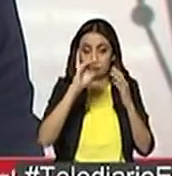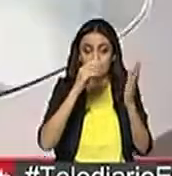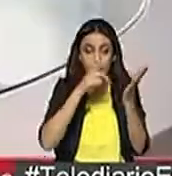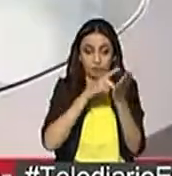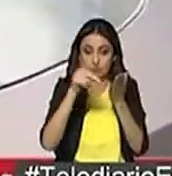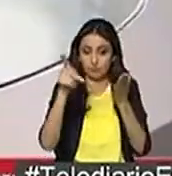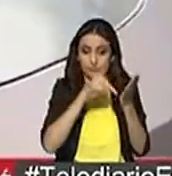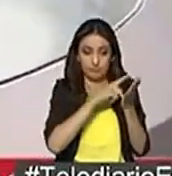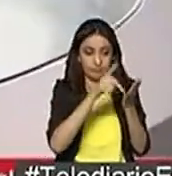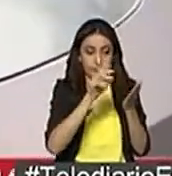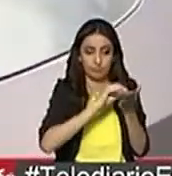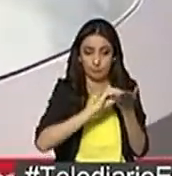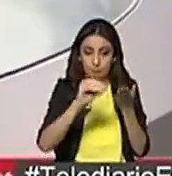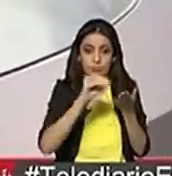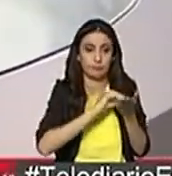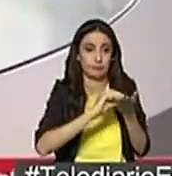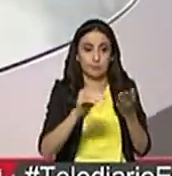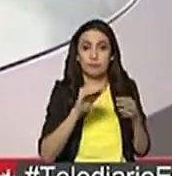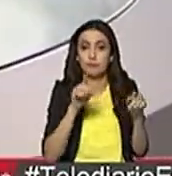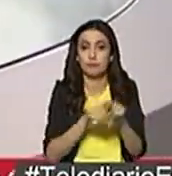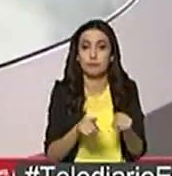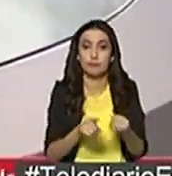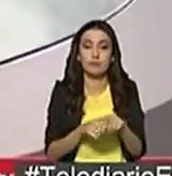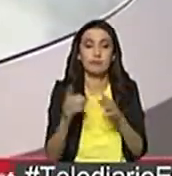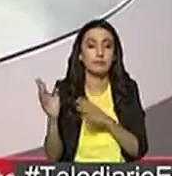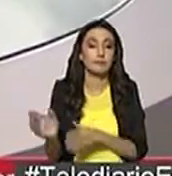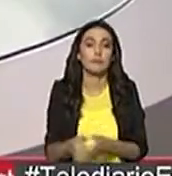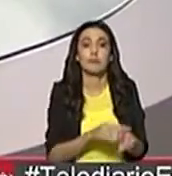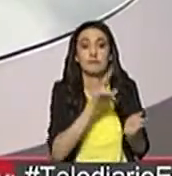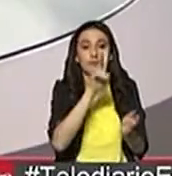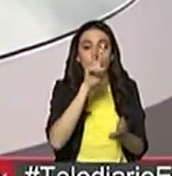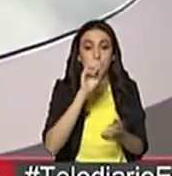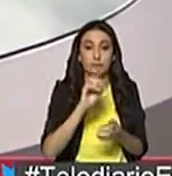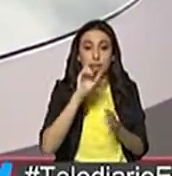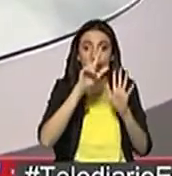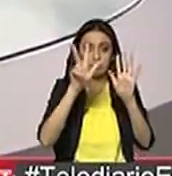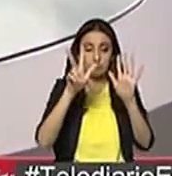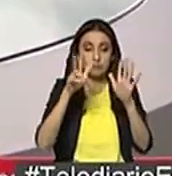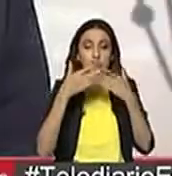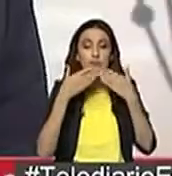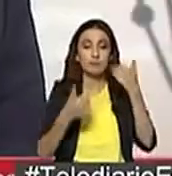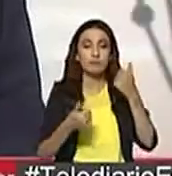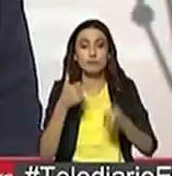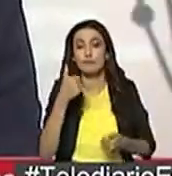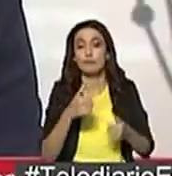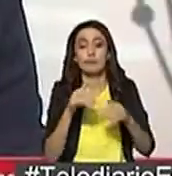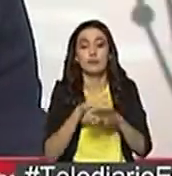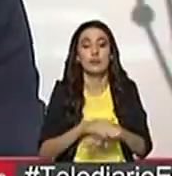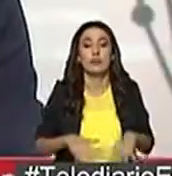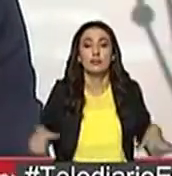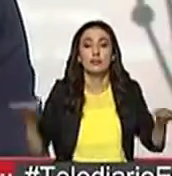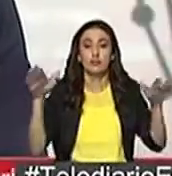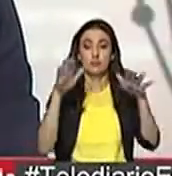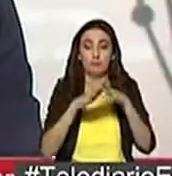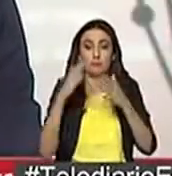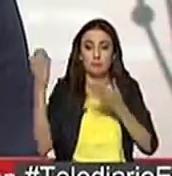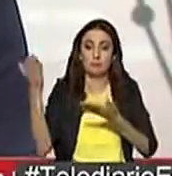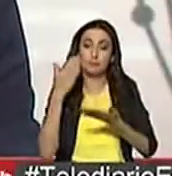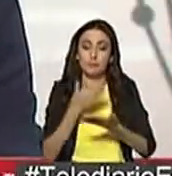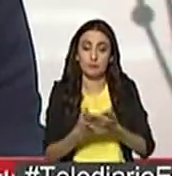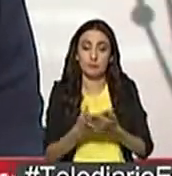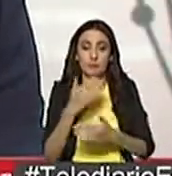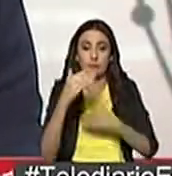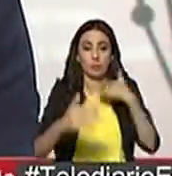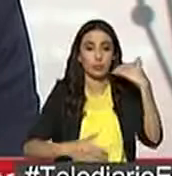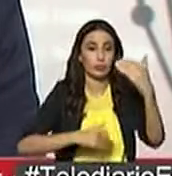años. Recordemos que el anticipo del impuesto a la renta fue incorporado por primera vez en el 2008. En la trágica década anterior, y esto ha venido siendo